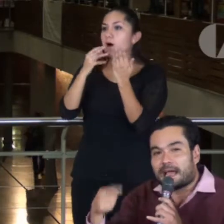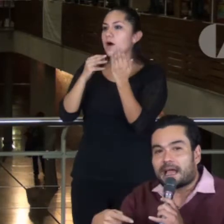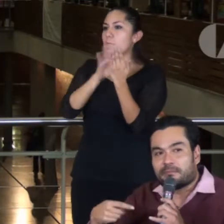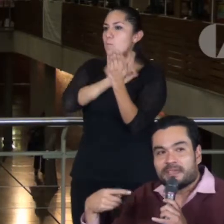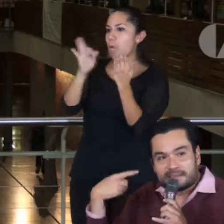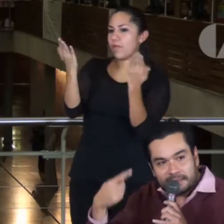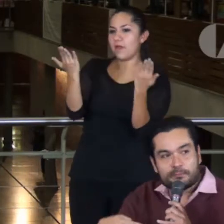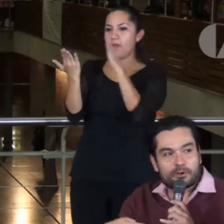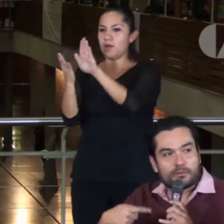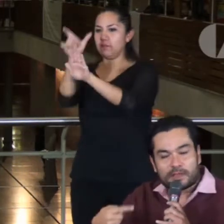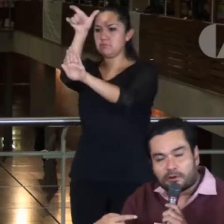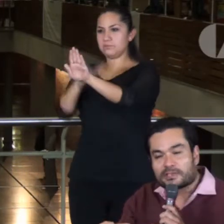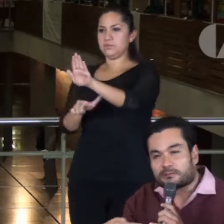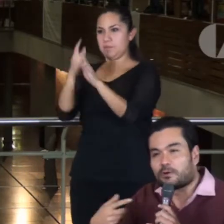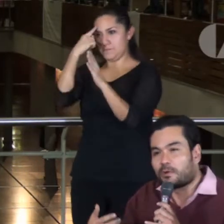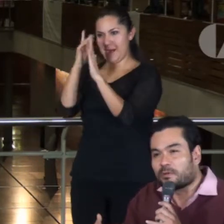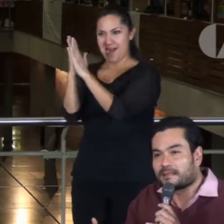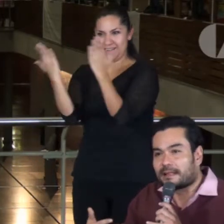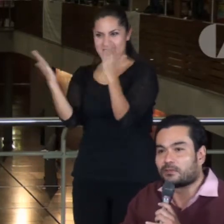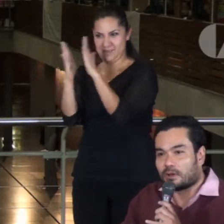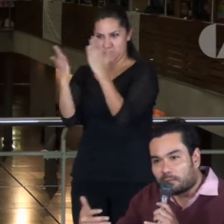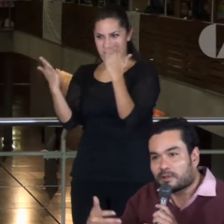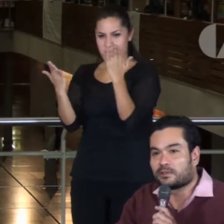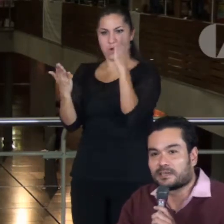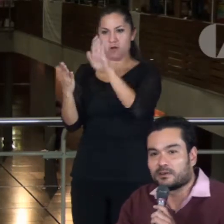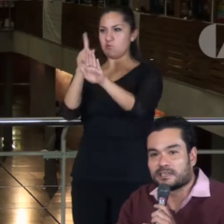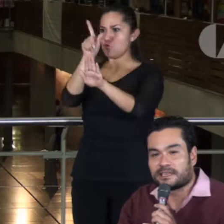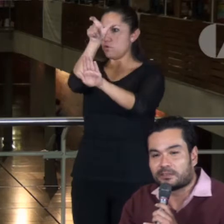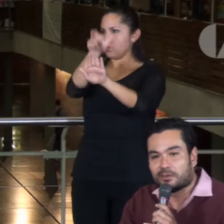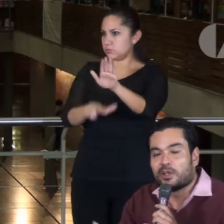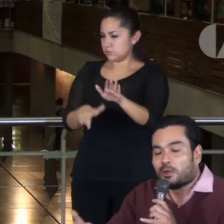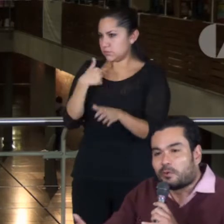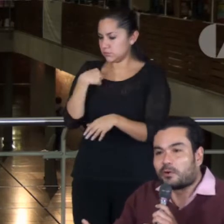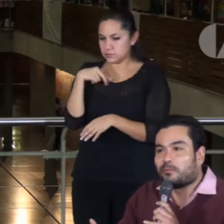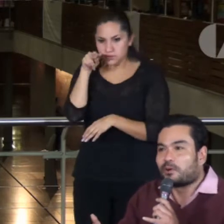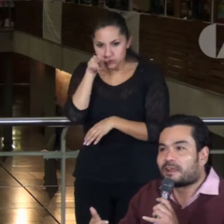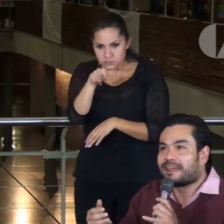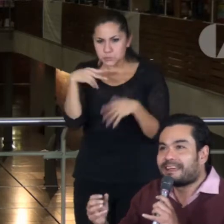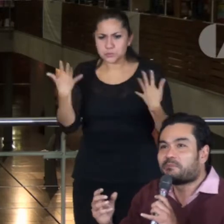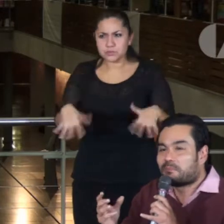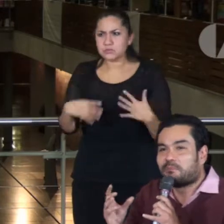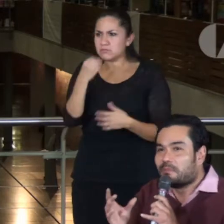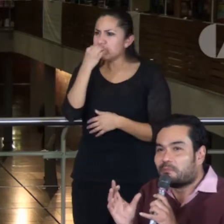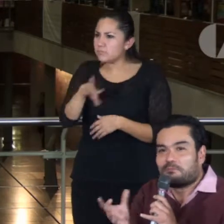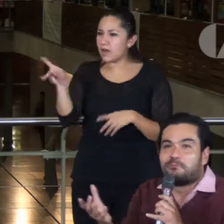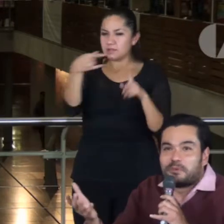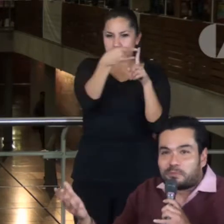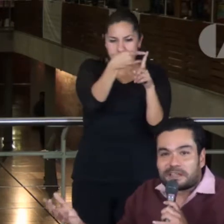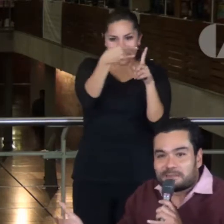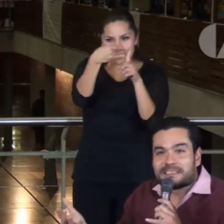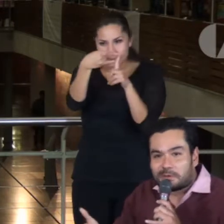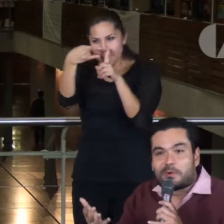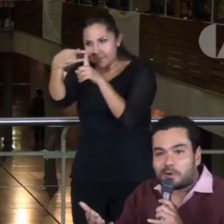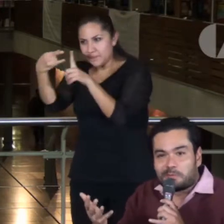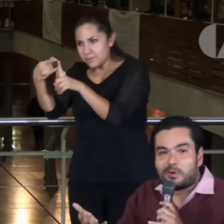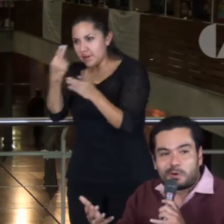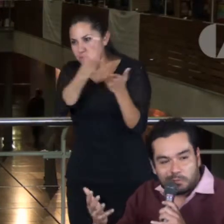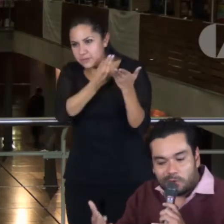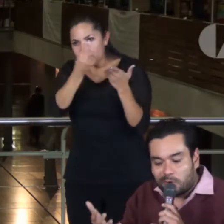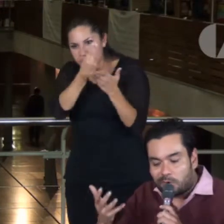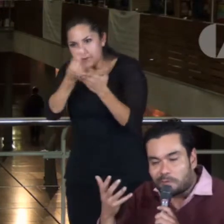a mí ese tipo como de cosas me conmovía tanto al momento de estar diseñando porque pues porque se hacía